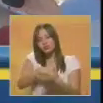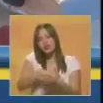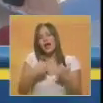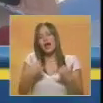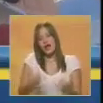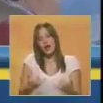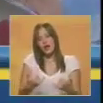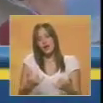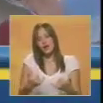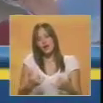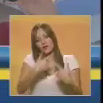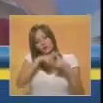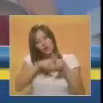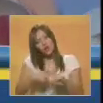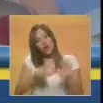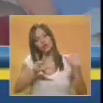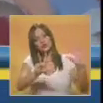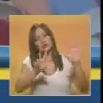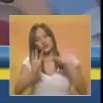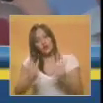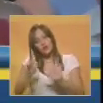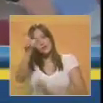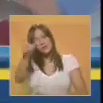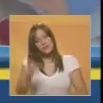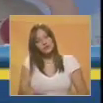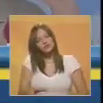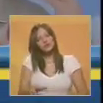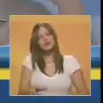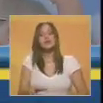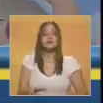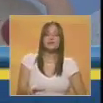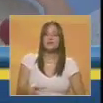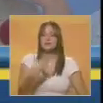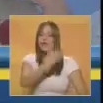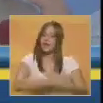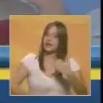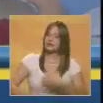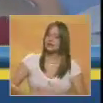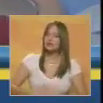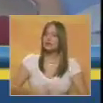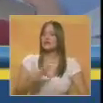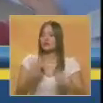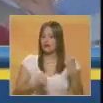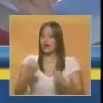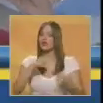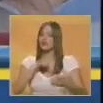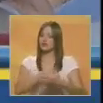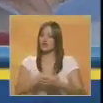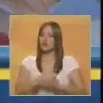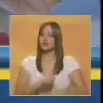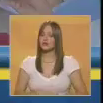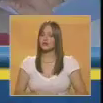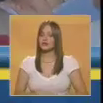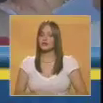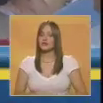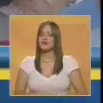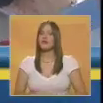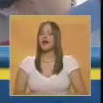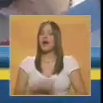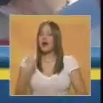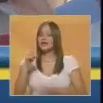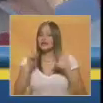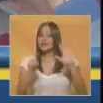esta hora tenemos reportado 89 personas que han resultado lesionadas en accidentes de tránsito y tenemos